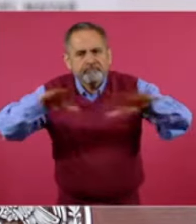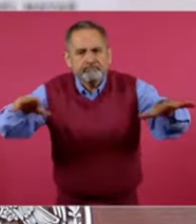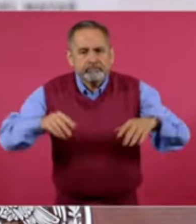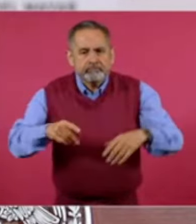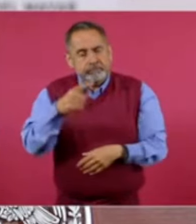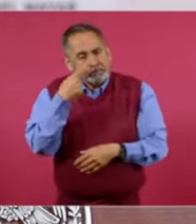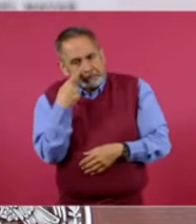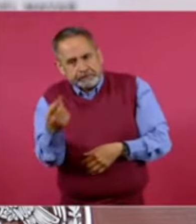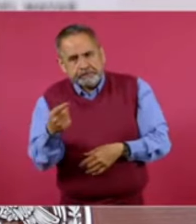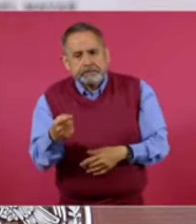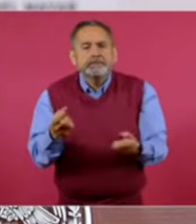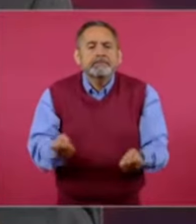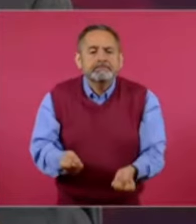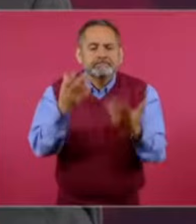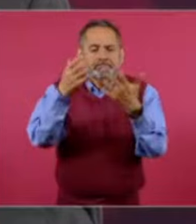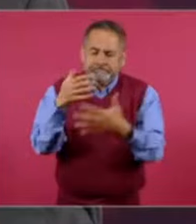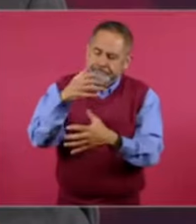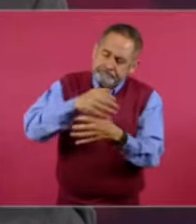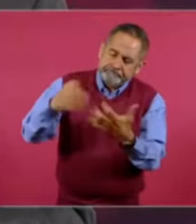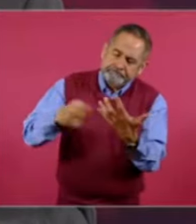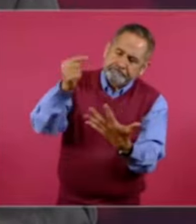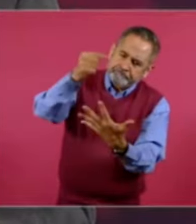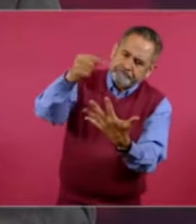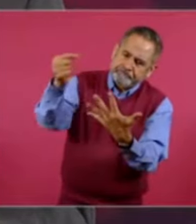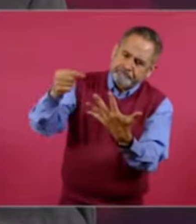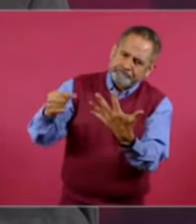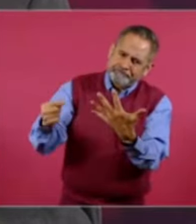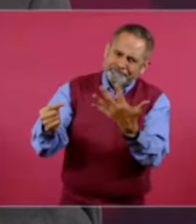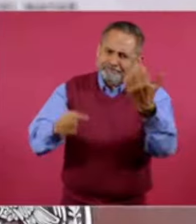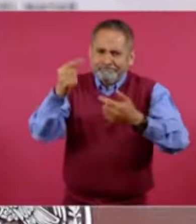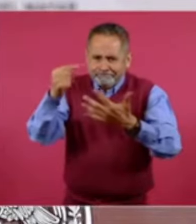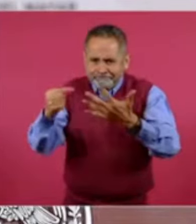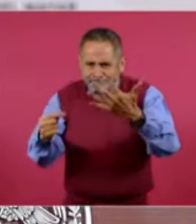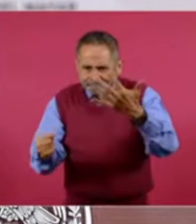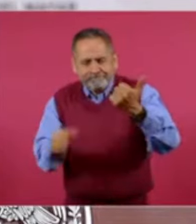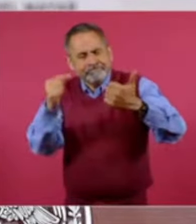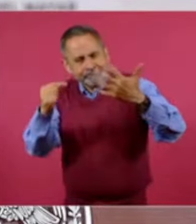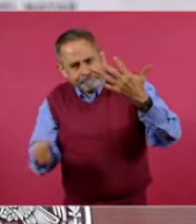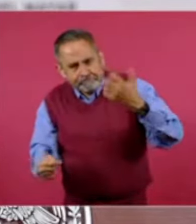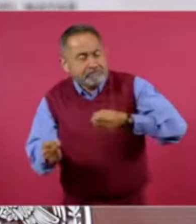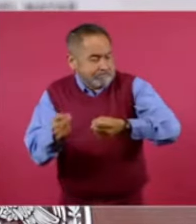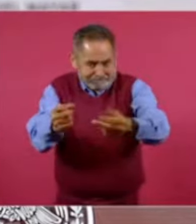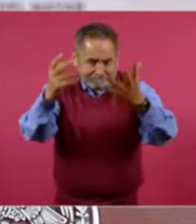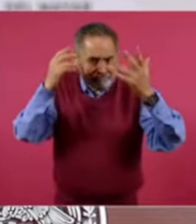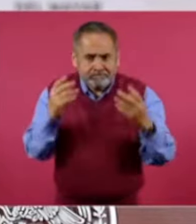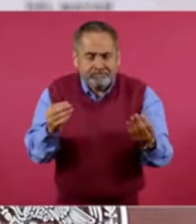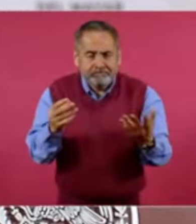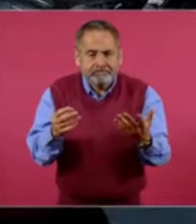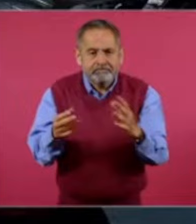para que veas cuántas cosas hemos hecho. Sin embargo,